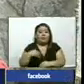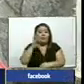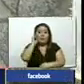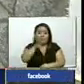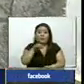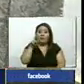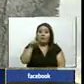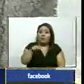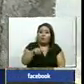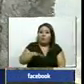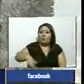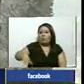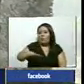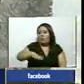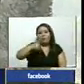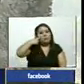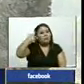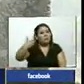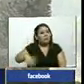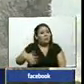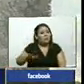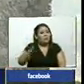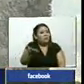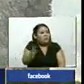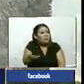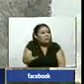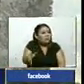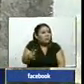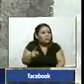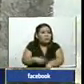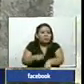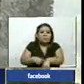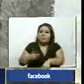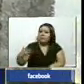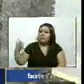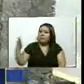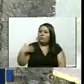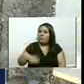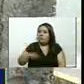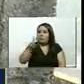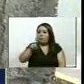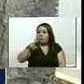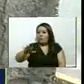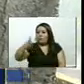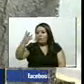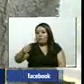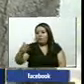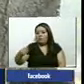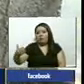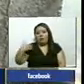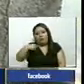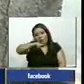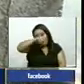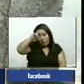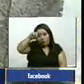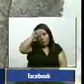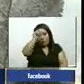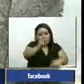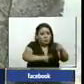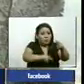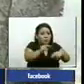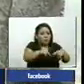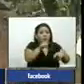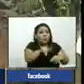declarado el sitio no habitable desde hace aproximadamente unos 15 días que estamos trabajando en esto, porque esto ya